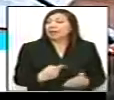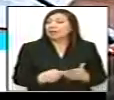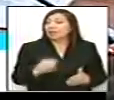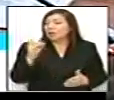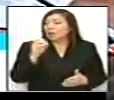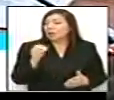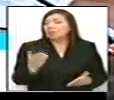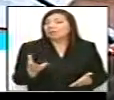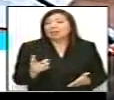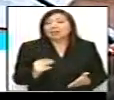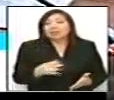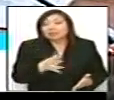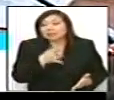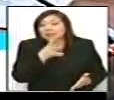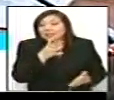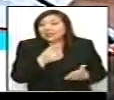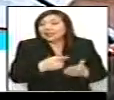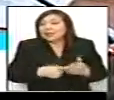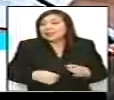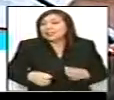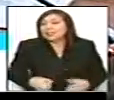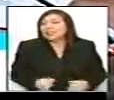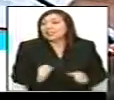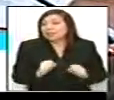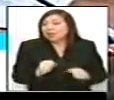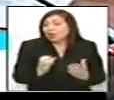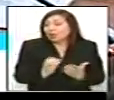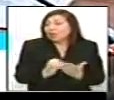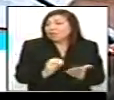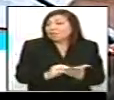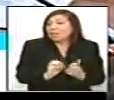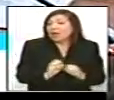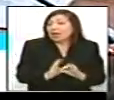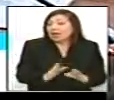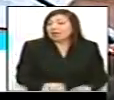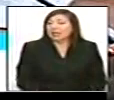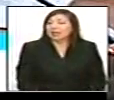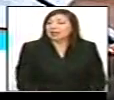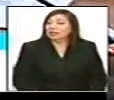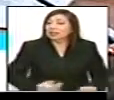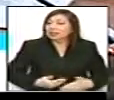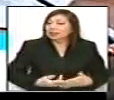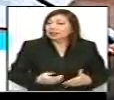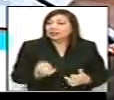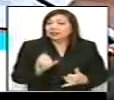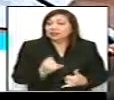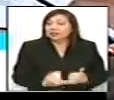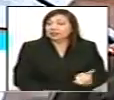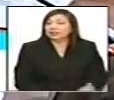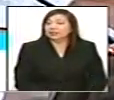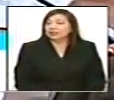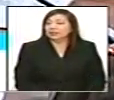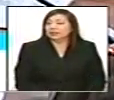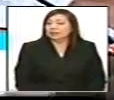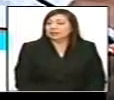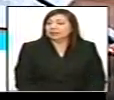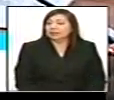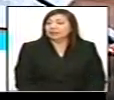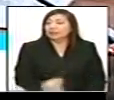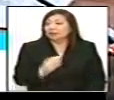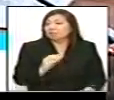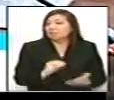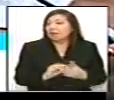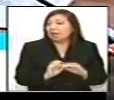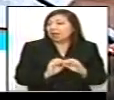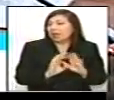opinen. O sea, no saben qué hacer propiamente si el contrato está claro, debe generarse lo que es la caducidad. Y además, está claro